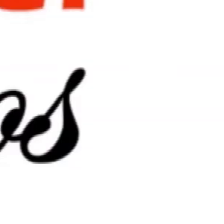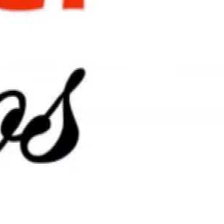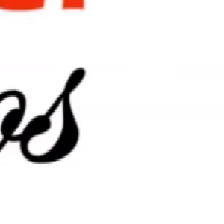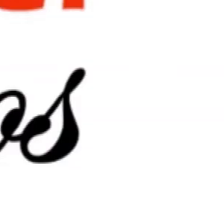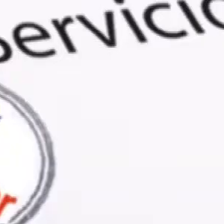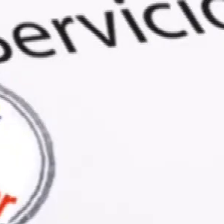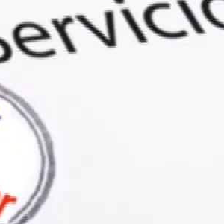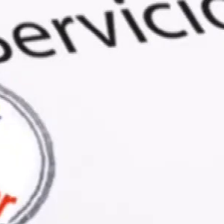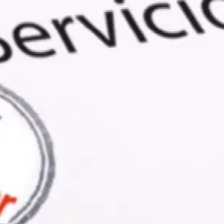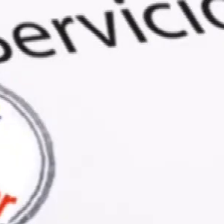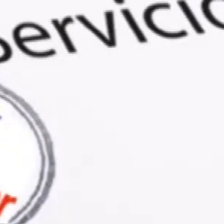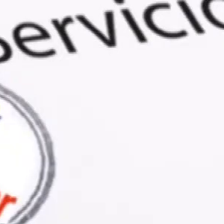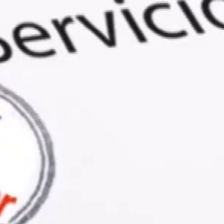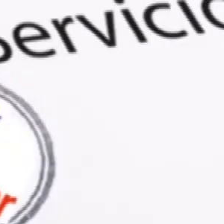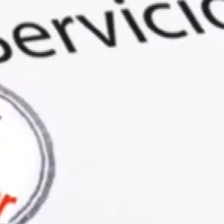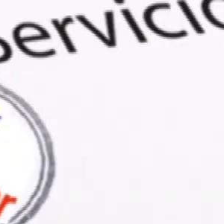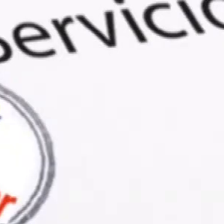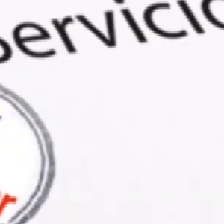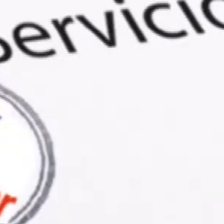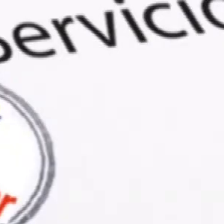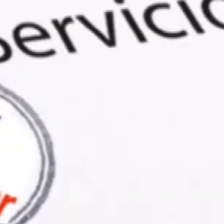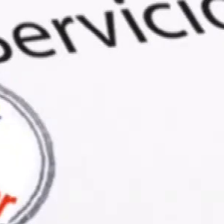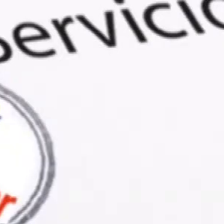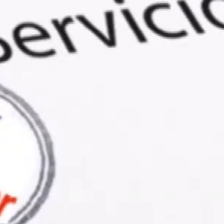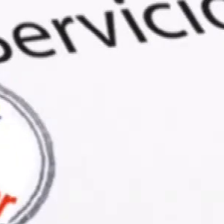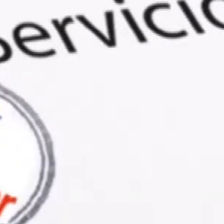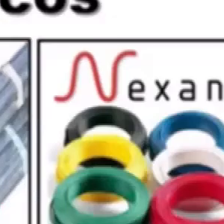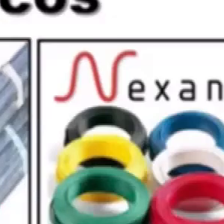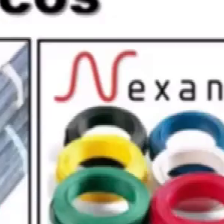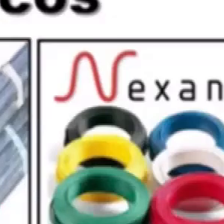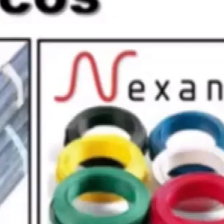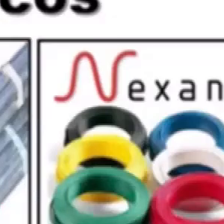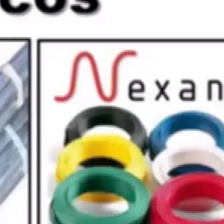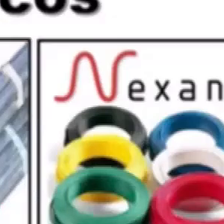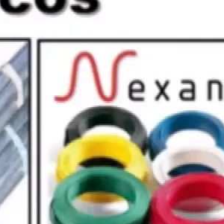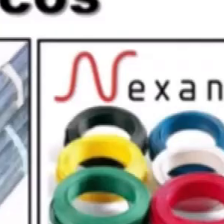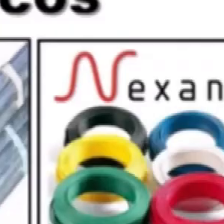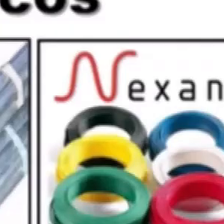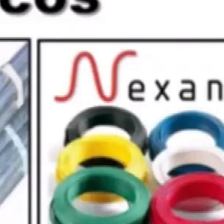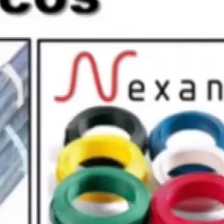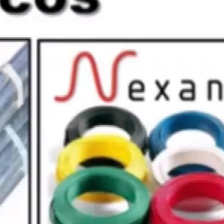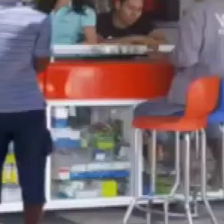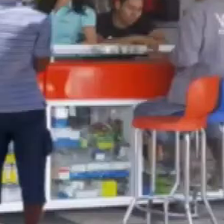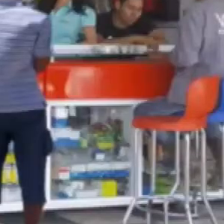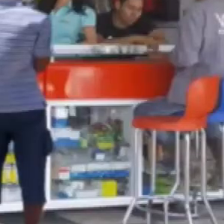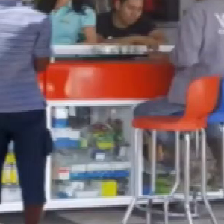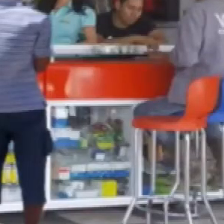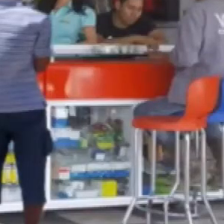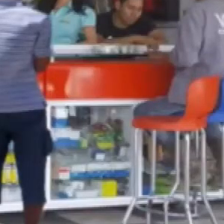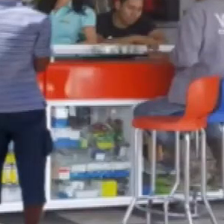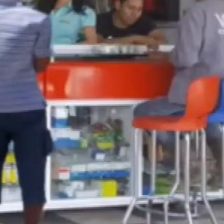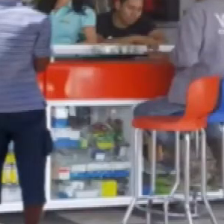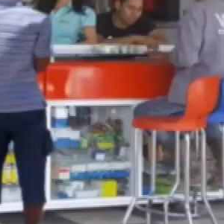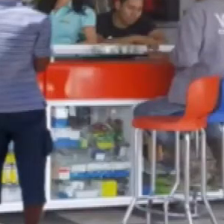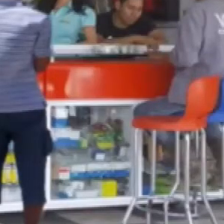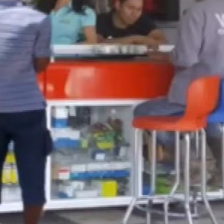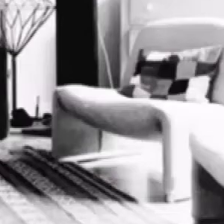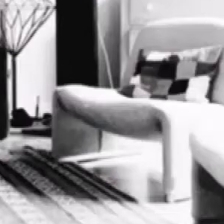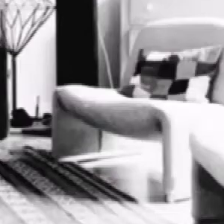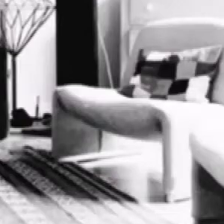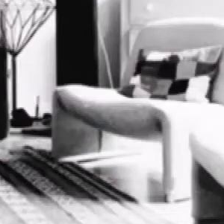era el cáncer es que nunca en realidad temperatura los equipos